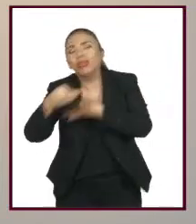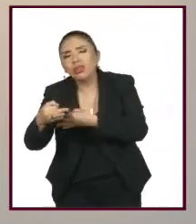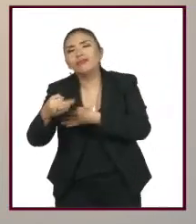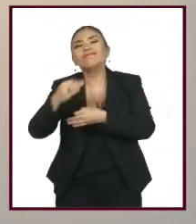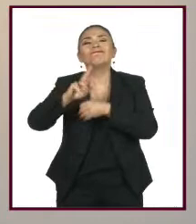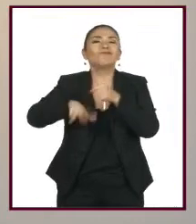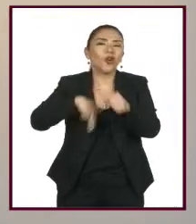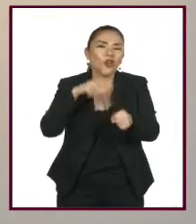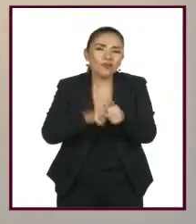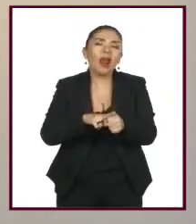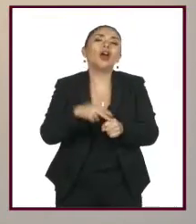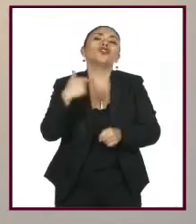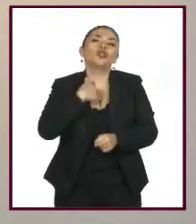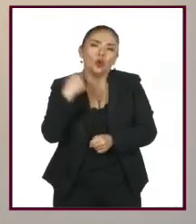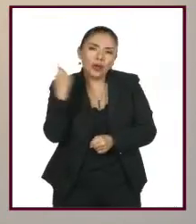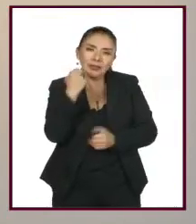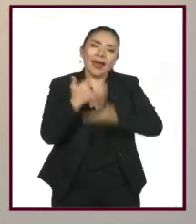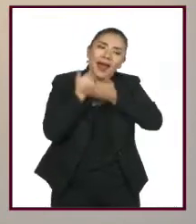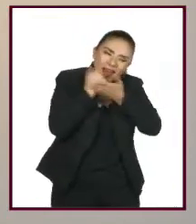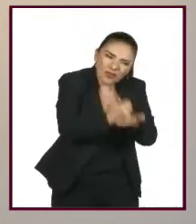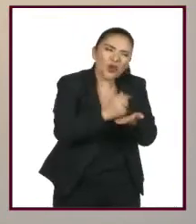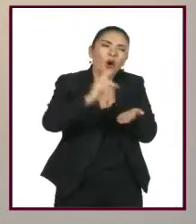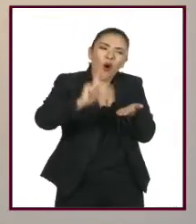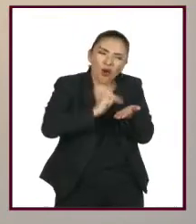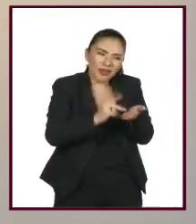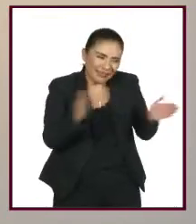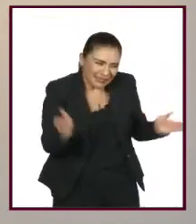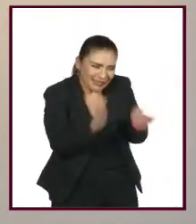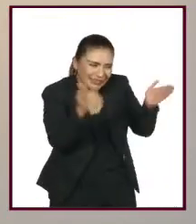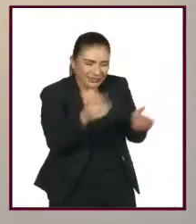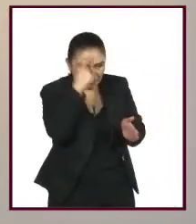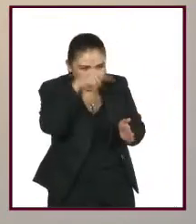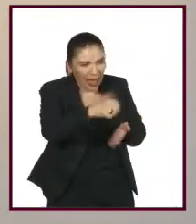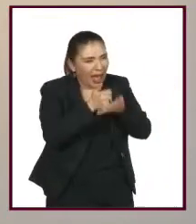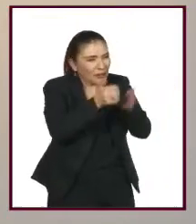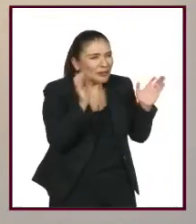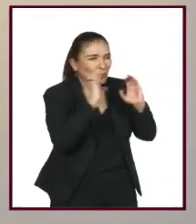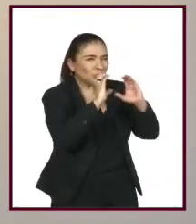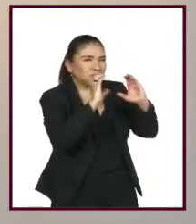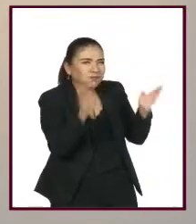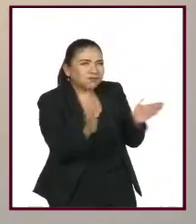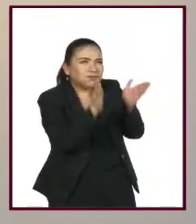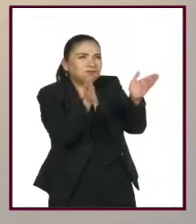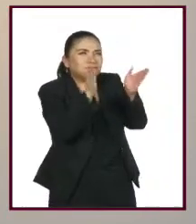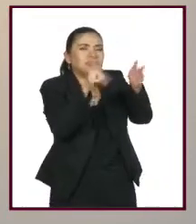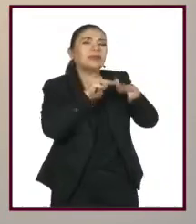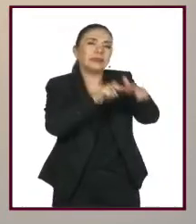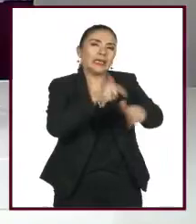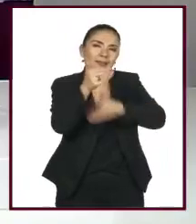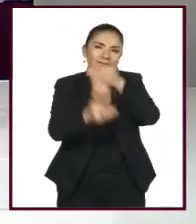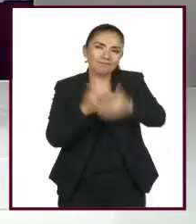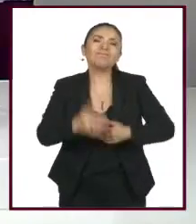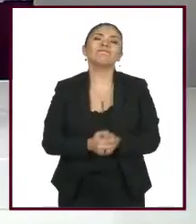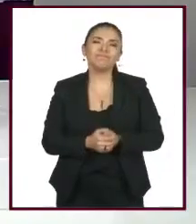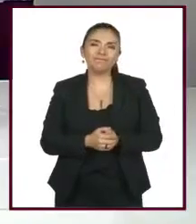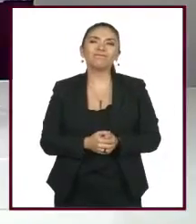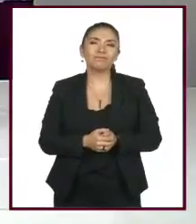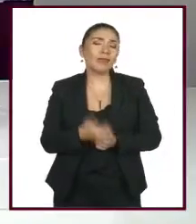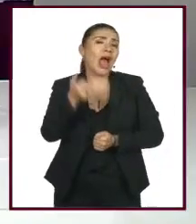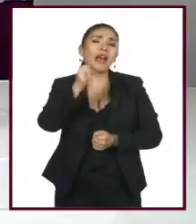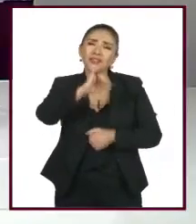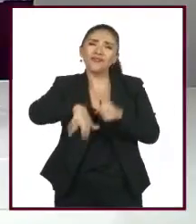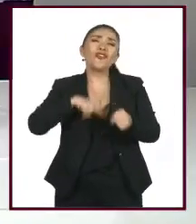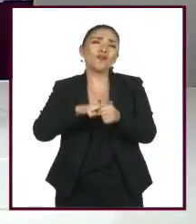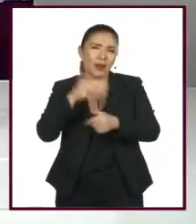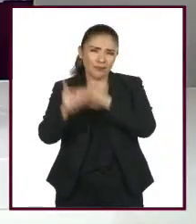que, bueno, estamos para volver a establecer metas, objetivos y pues seguir adelante. Puede ser parte del